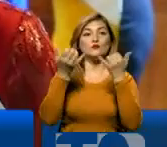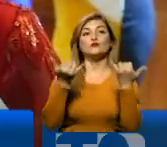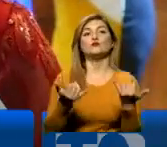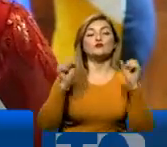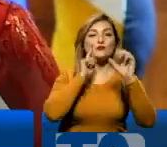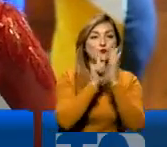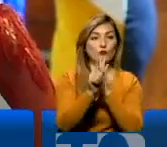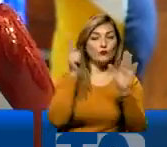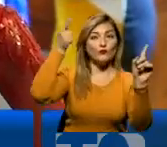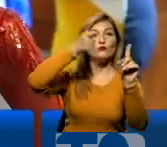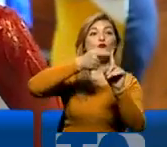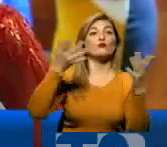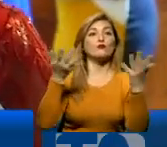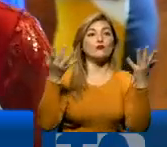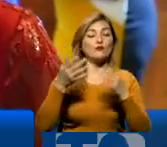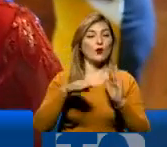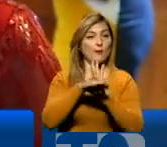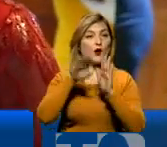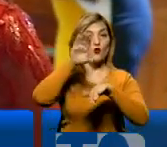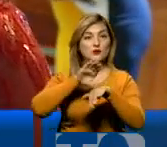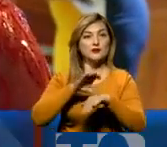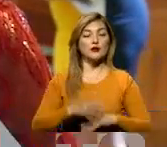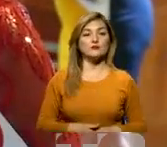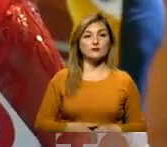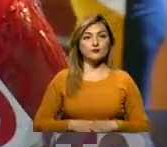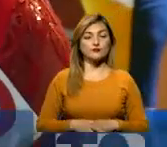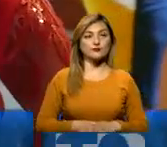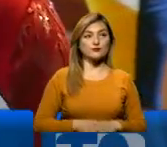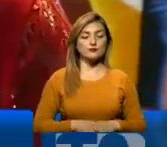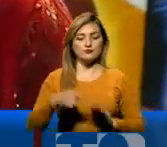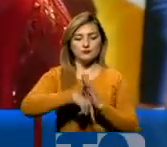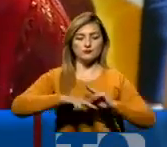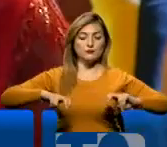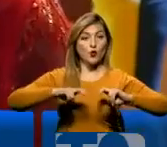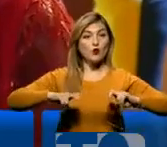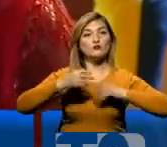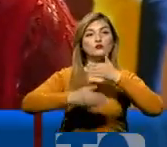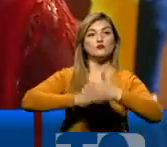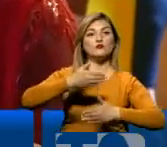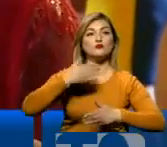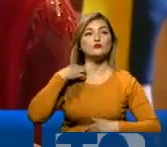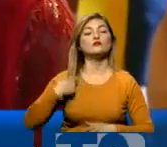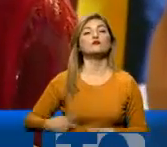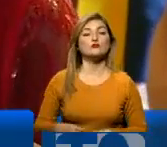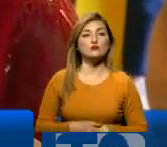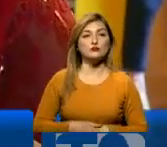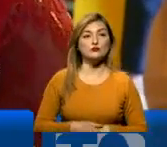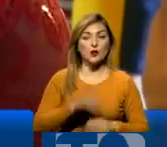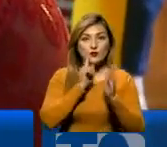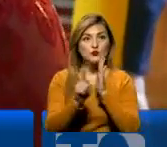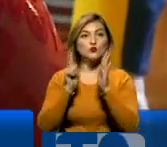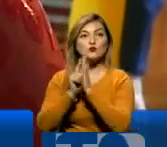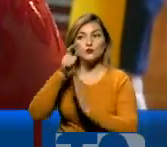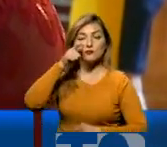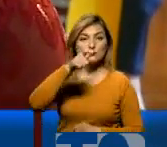hacer denuncias directamente en el Banco Central. Nosotros abriríamos procesos y, por supuesto, seguir todas las denuncias